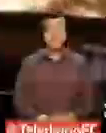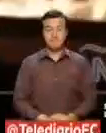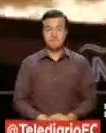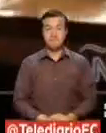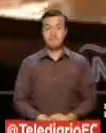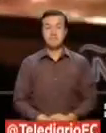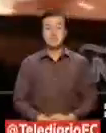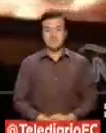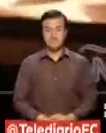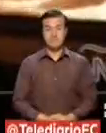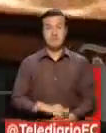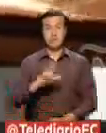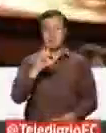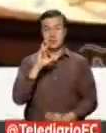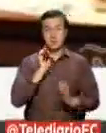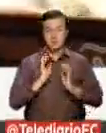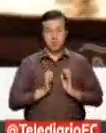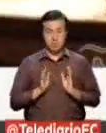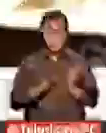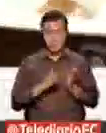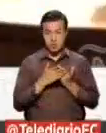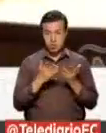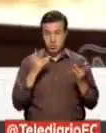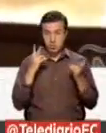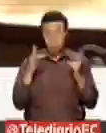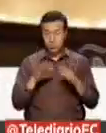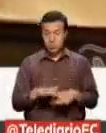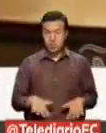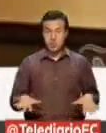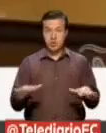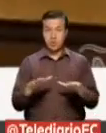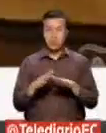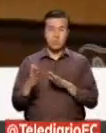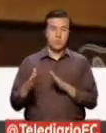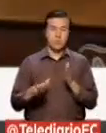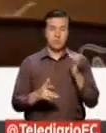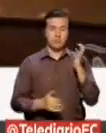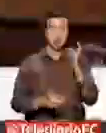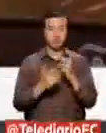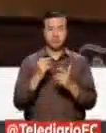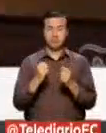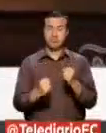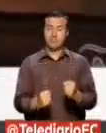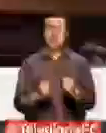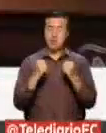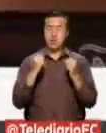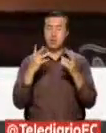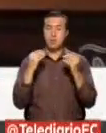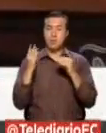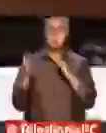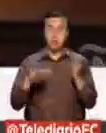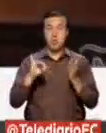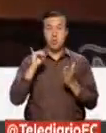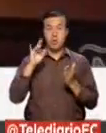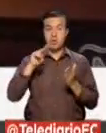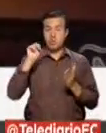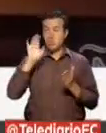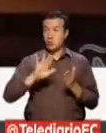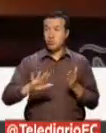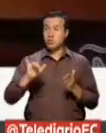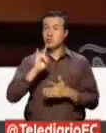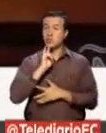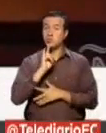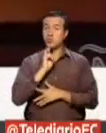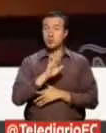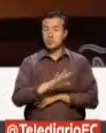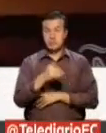Y 13 nuevos cuerpos sin vida fueron hallados en la zona afectada por el gigantesco incendio que arrasa desde el jueves el norte de California en